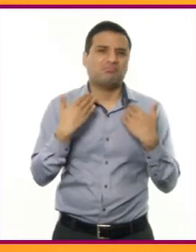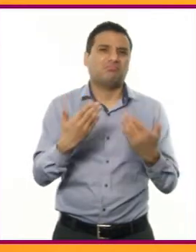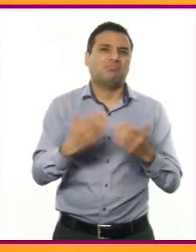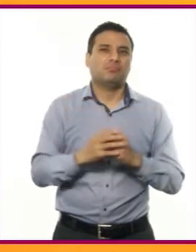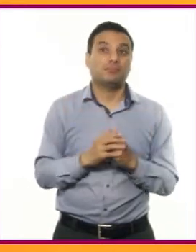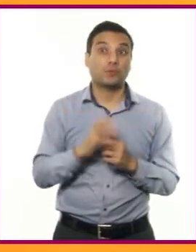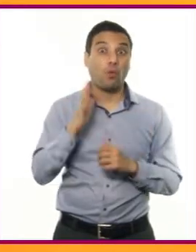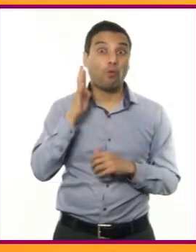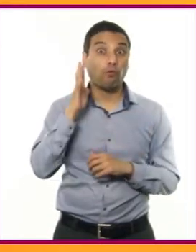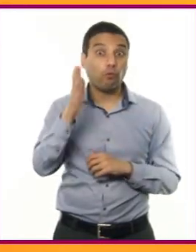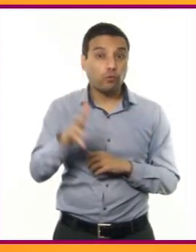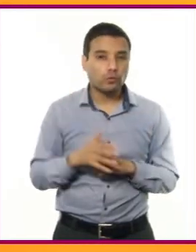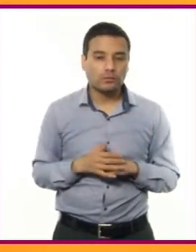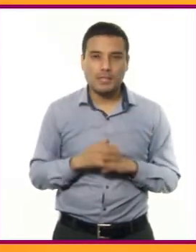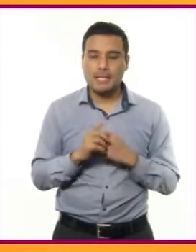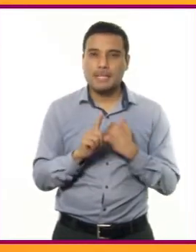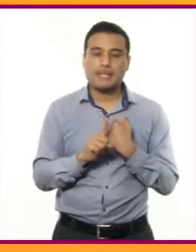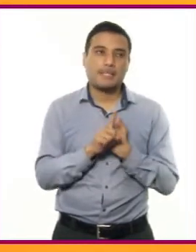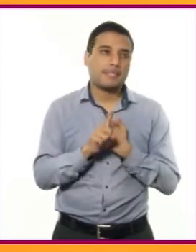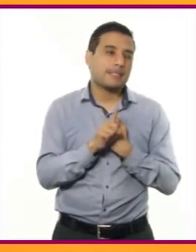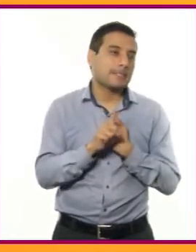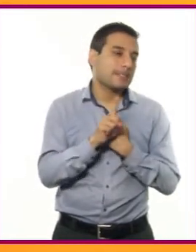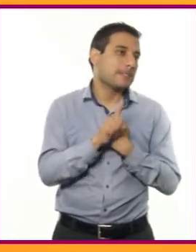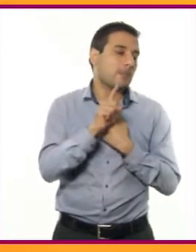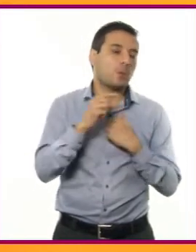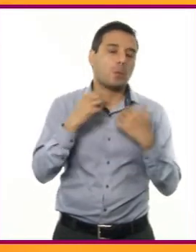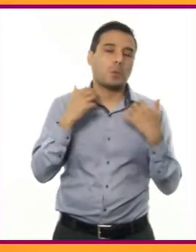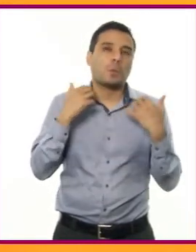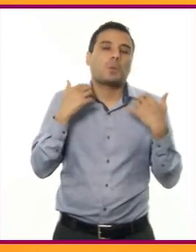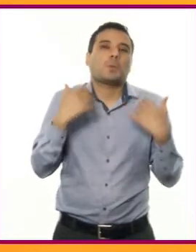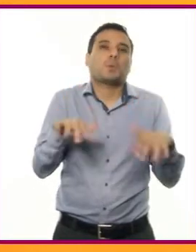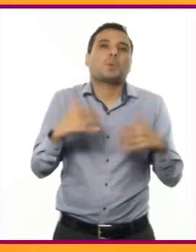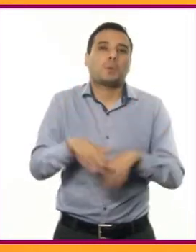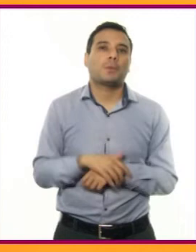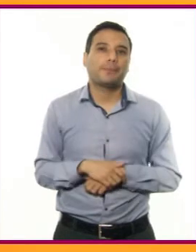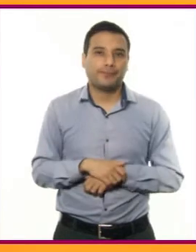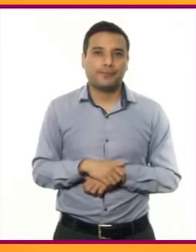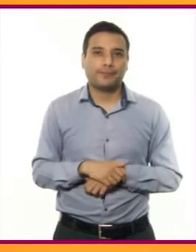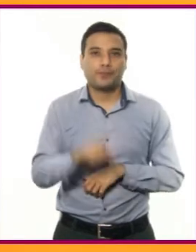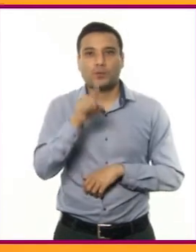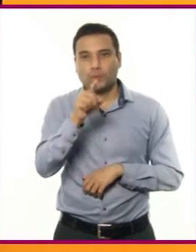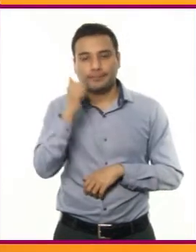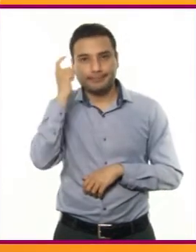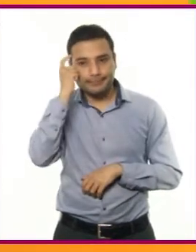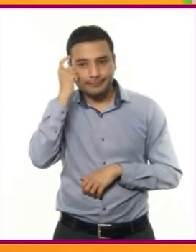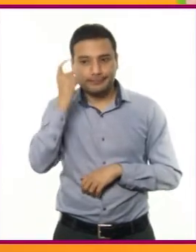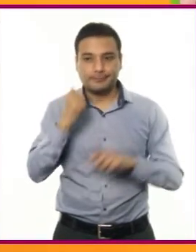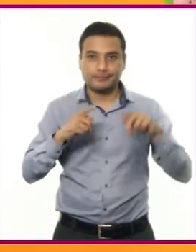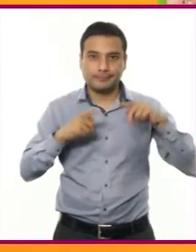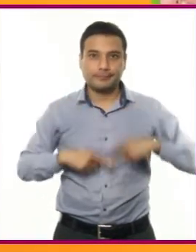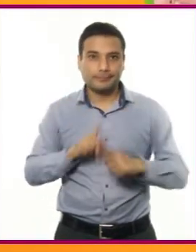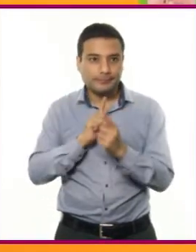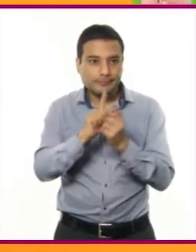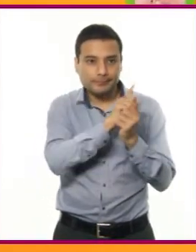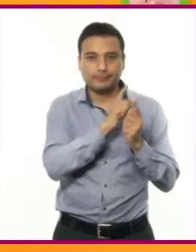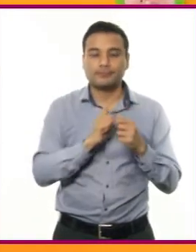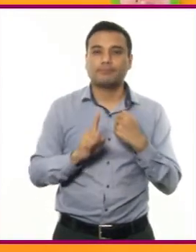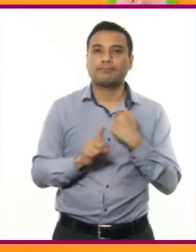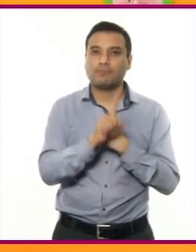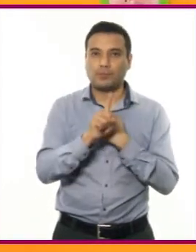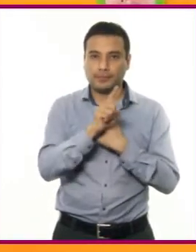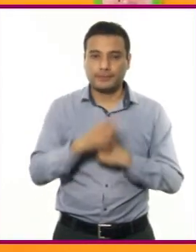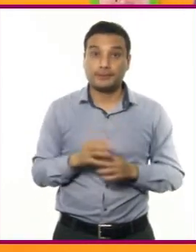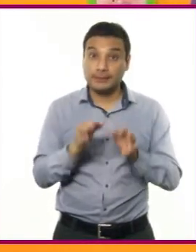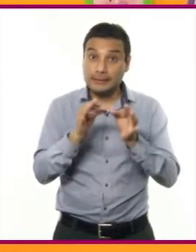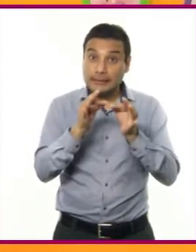largo plazo pueden afectar gravemente su vida personal, psicológica y social. Por ello, es